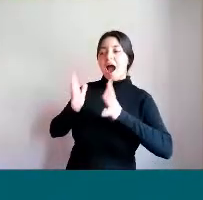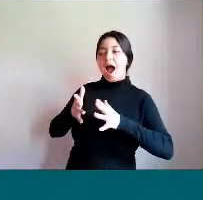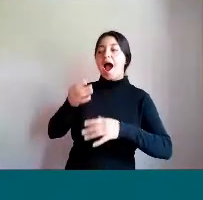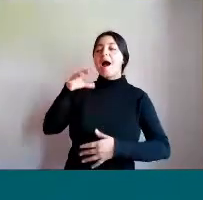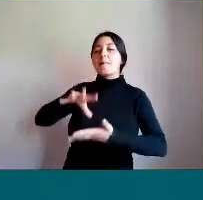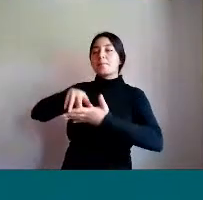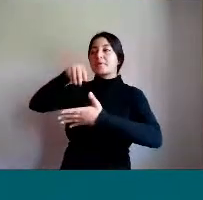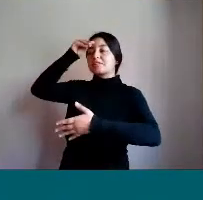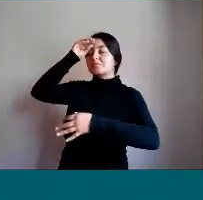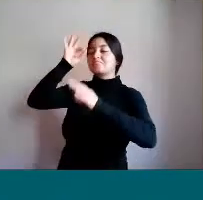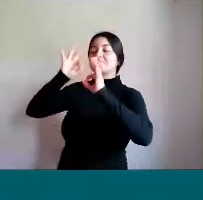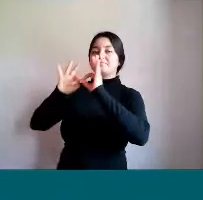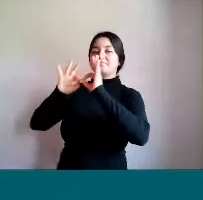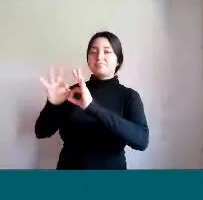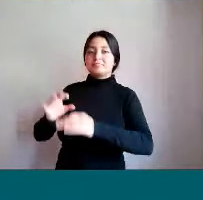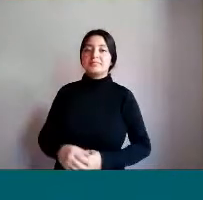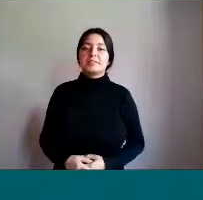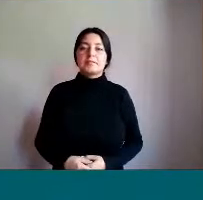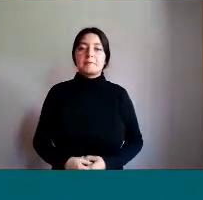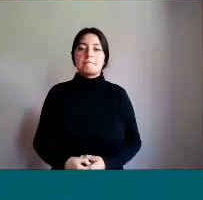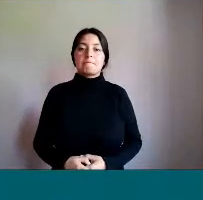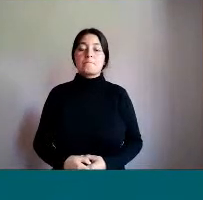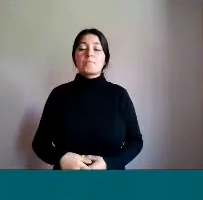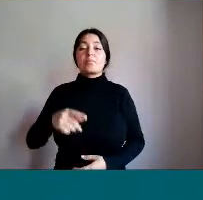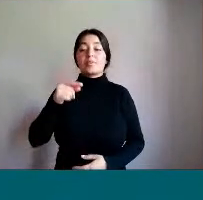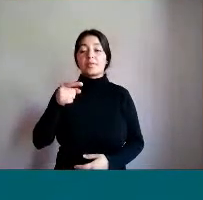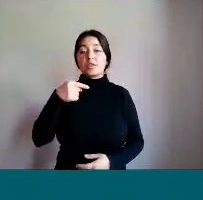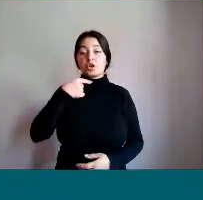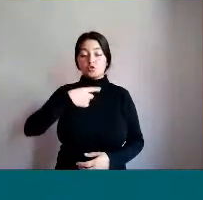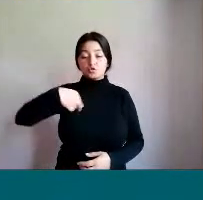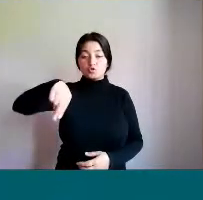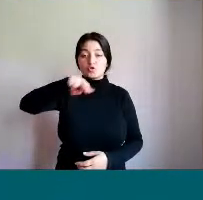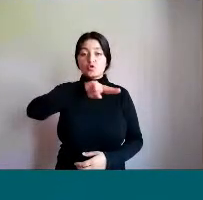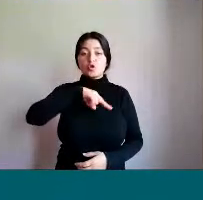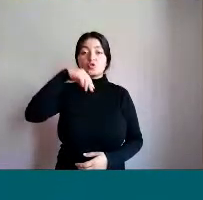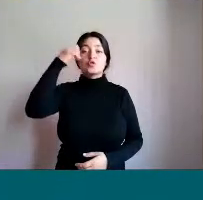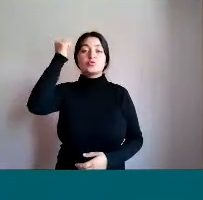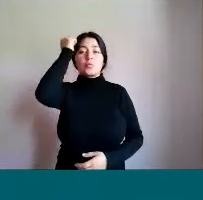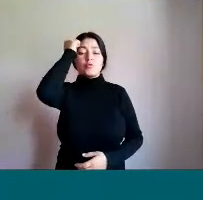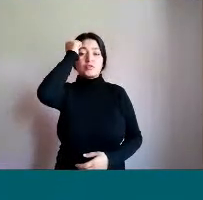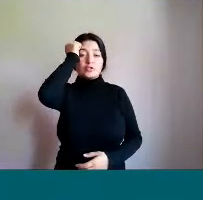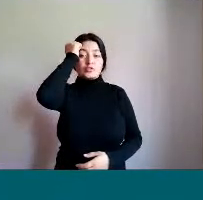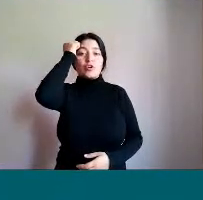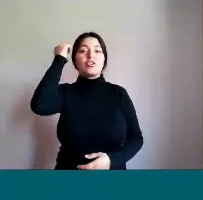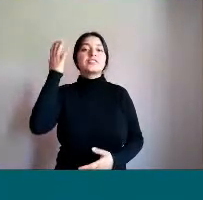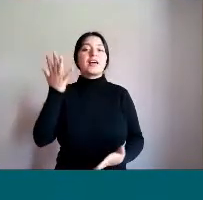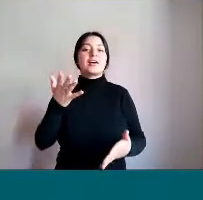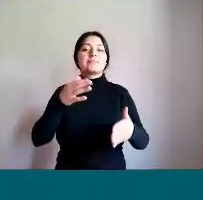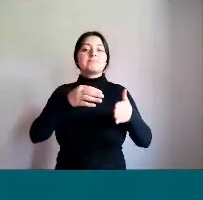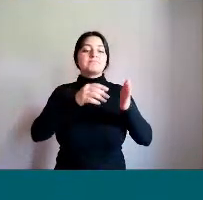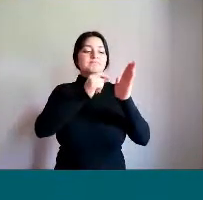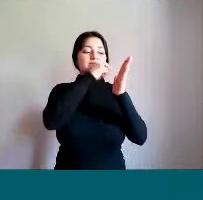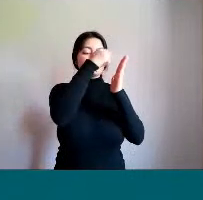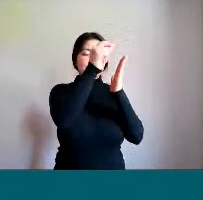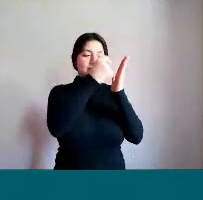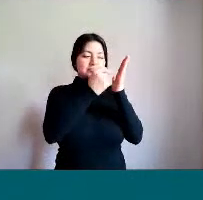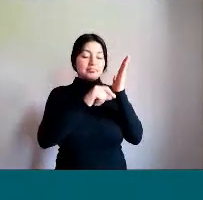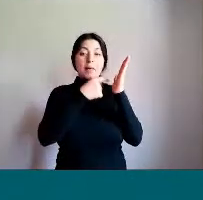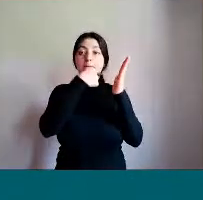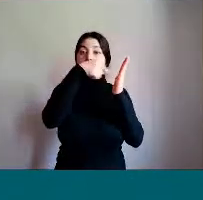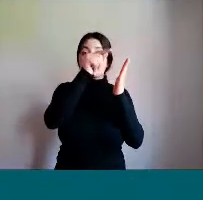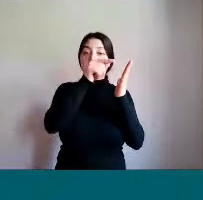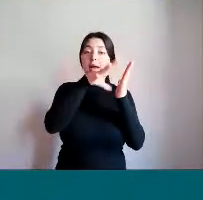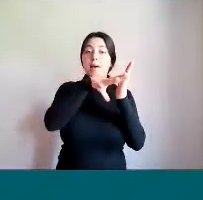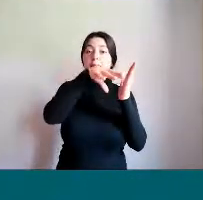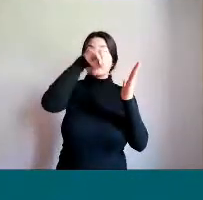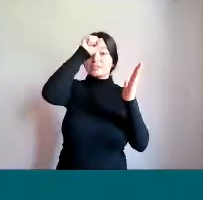formulamos en un indicativo, en un verbo en indicativo. Generalmente, este verbo en indicativo nos va a dar el nivel de la taxonomía de Bloom a